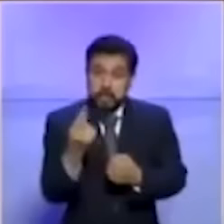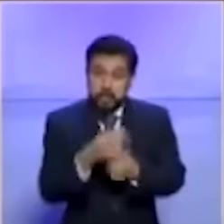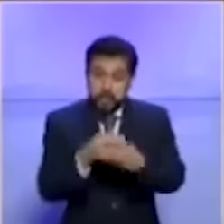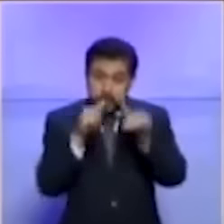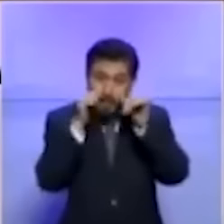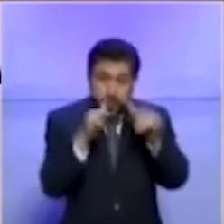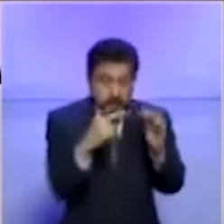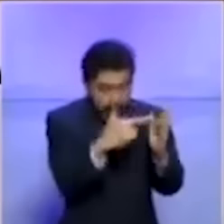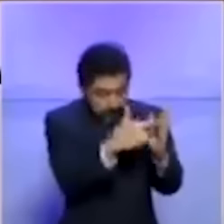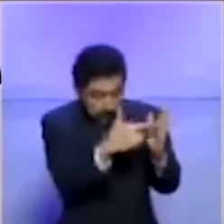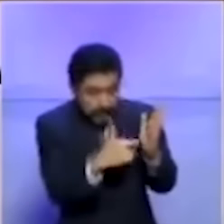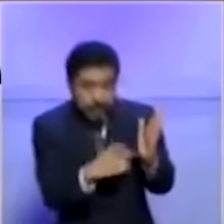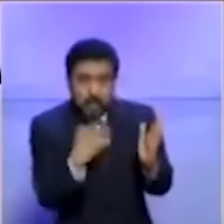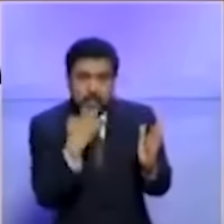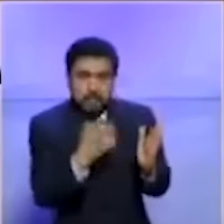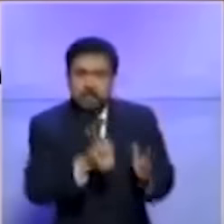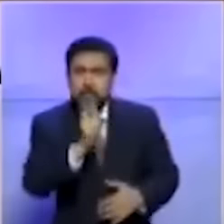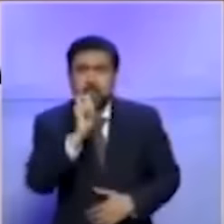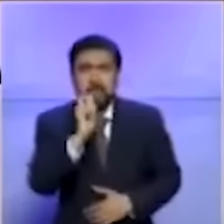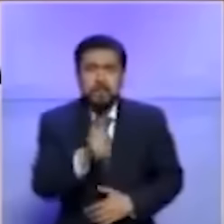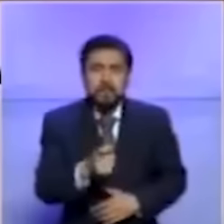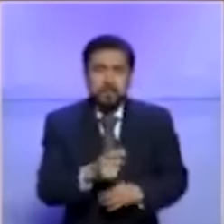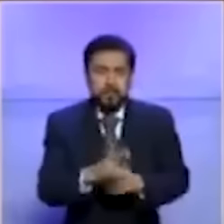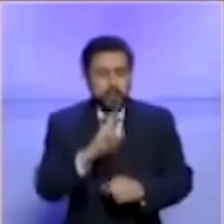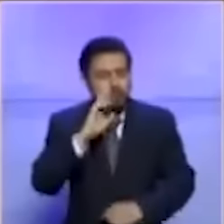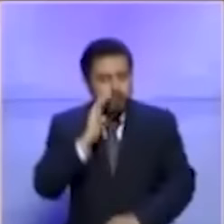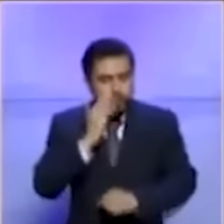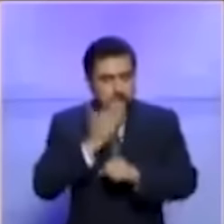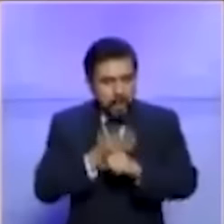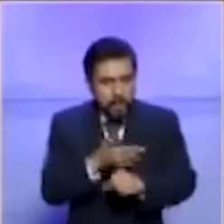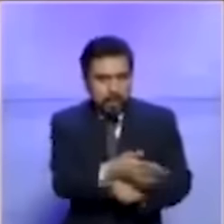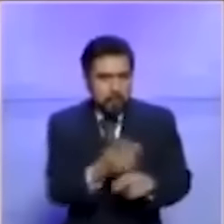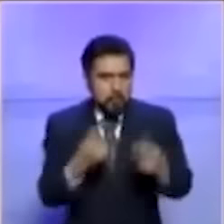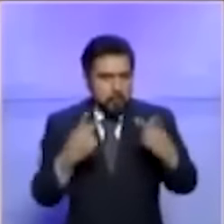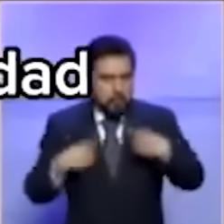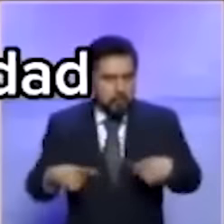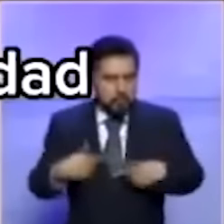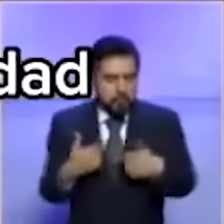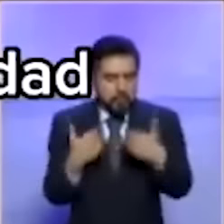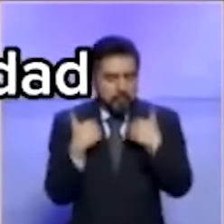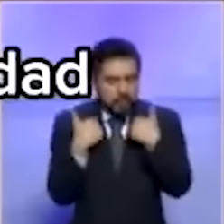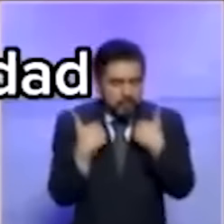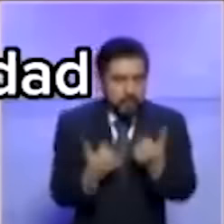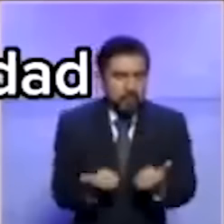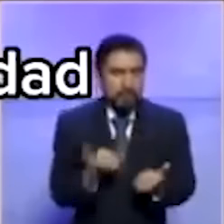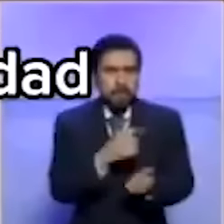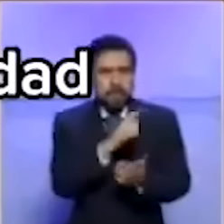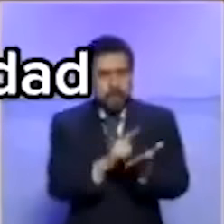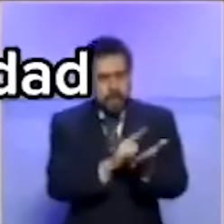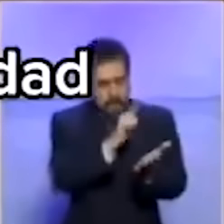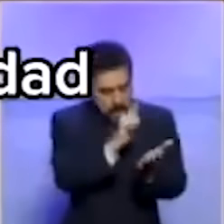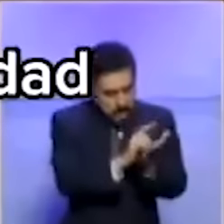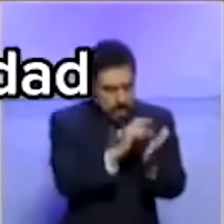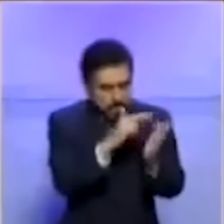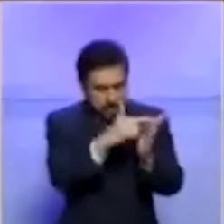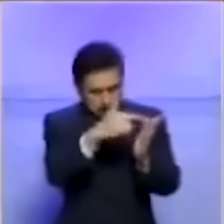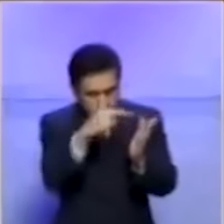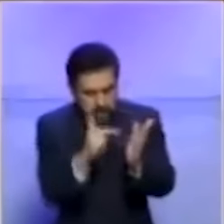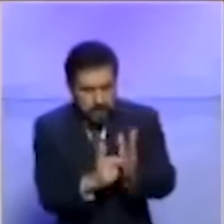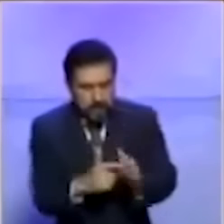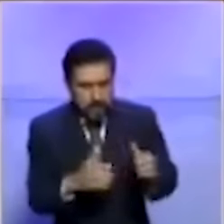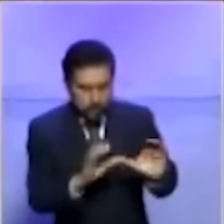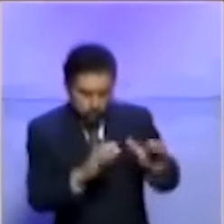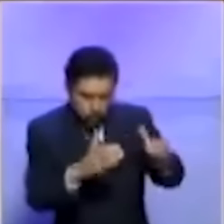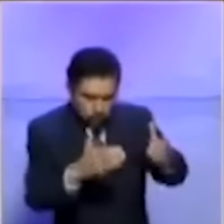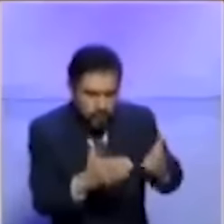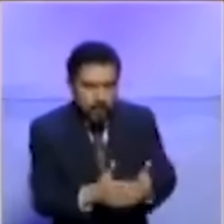solo es muestra de una actitud responsable de Quien entiende la necesidad de cumplir con Los acuerdos de la comunidad